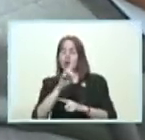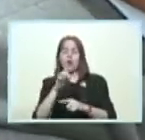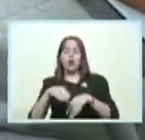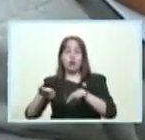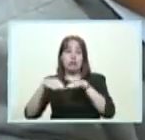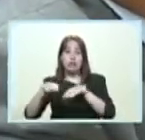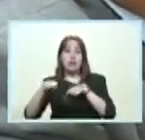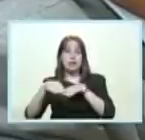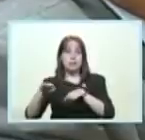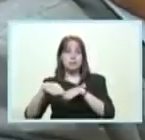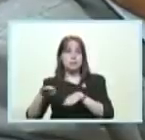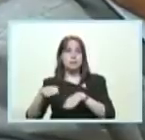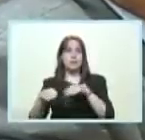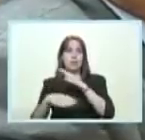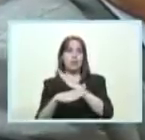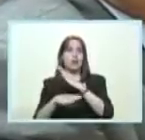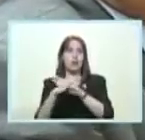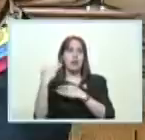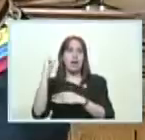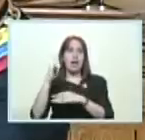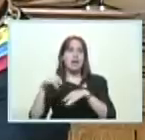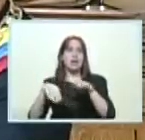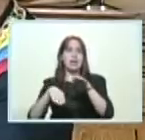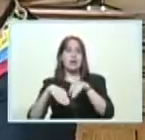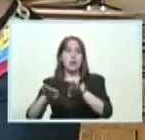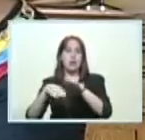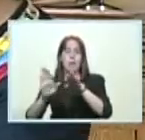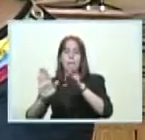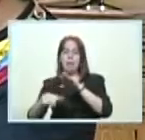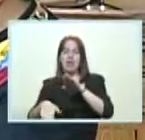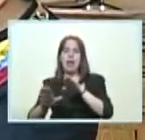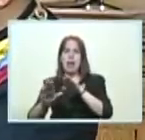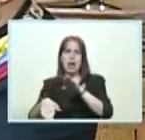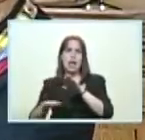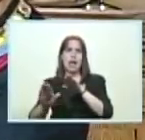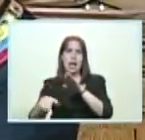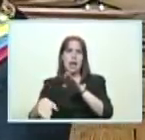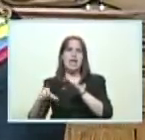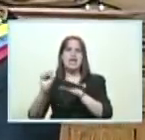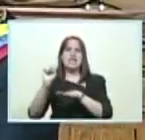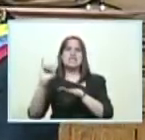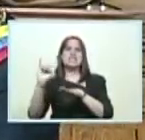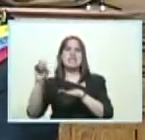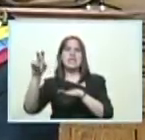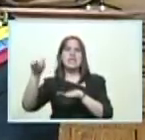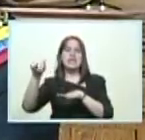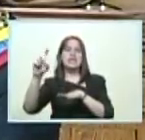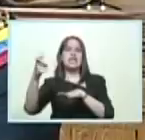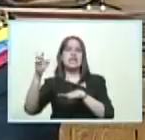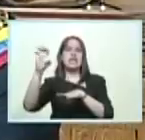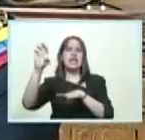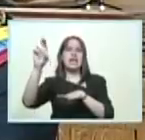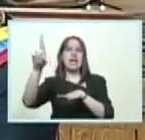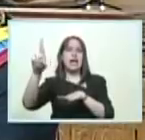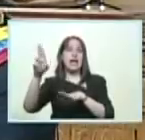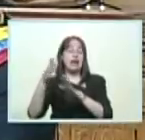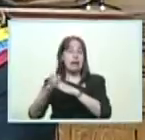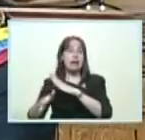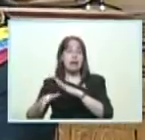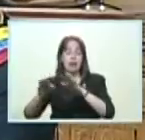cosía, una, todavía está en la casa, de pedal, ¿cómo se llamaba? Una Singer, una máquina Singer de